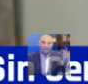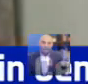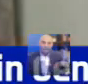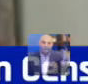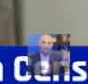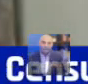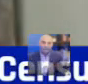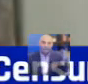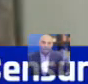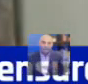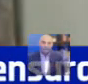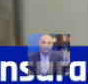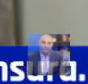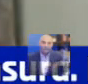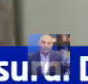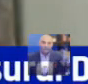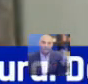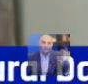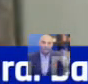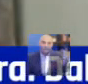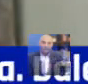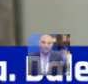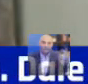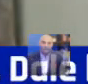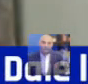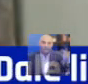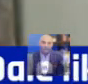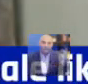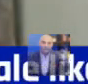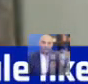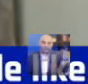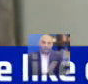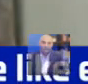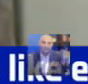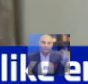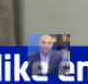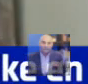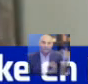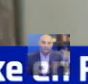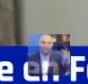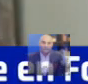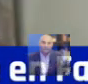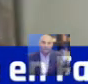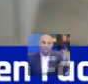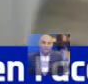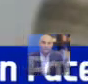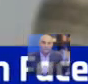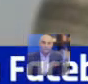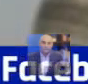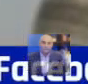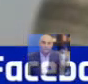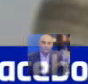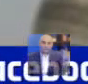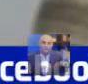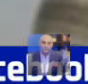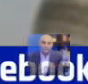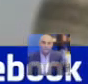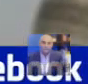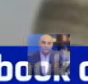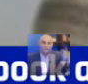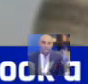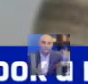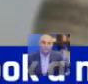quebrada, y saliendo a dar una entrevista, pues trasnochada, y